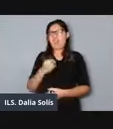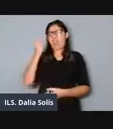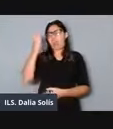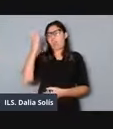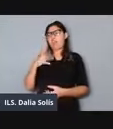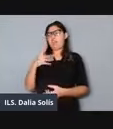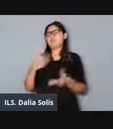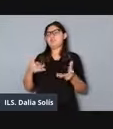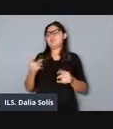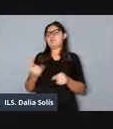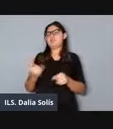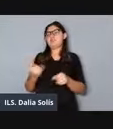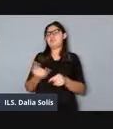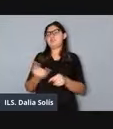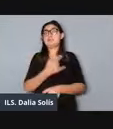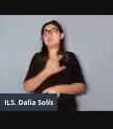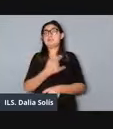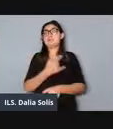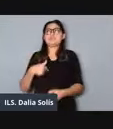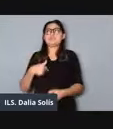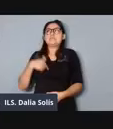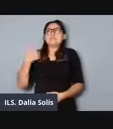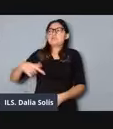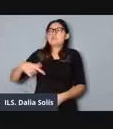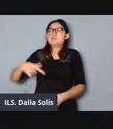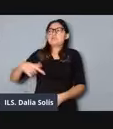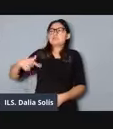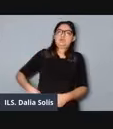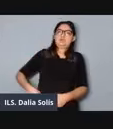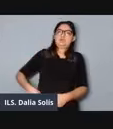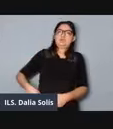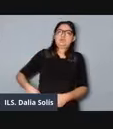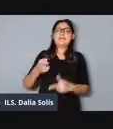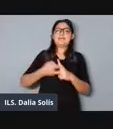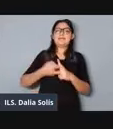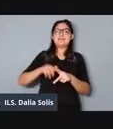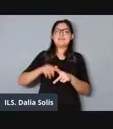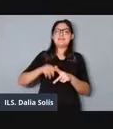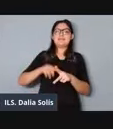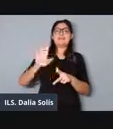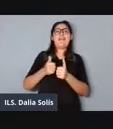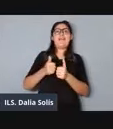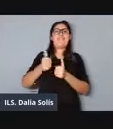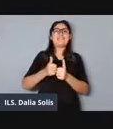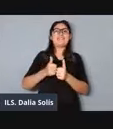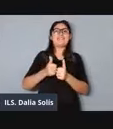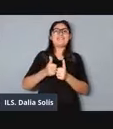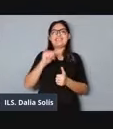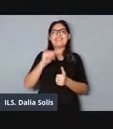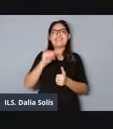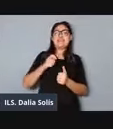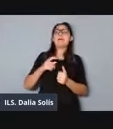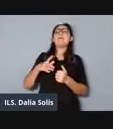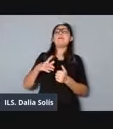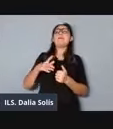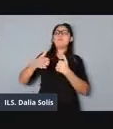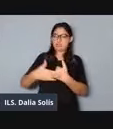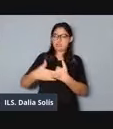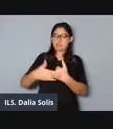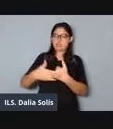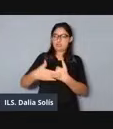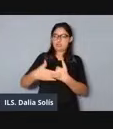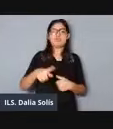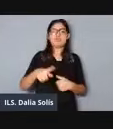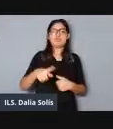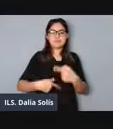vicioso de no avanzo y no avanzo y no avanzo, y entonces tengo un año recriminándome porque estoy a dieta y nunca la cumplo, o